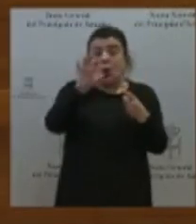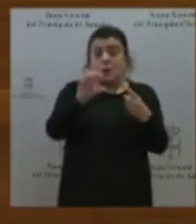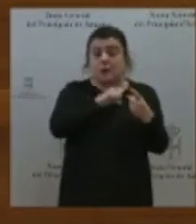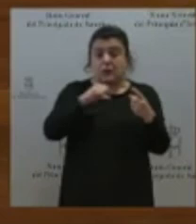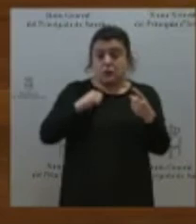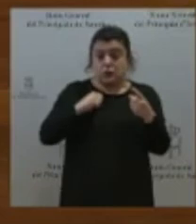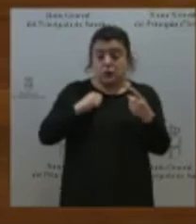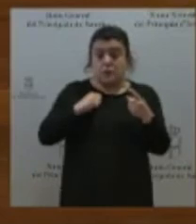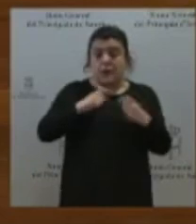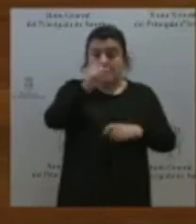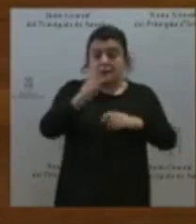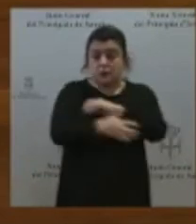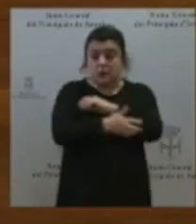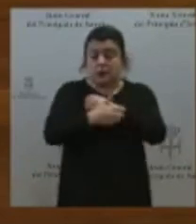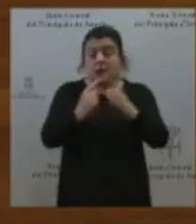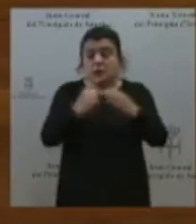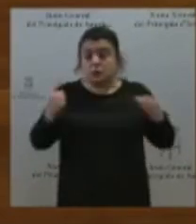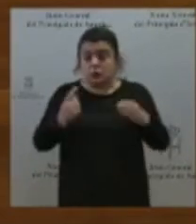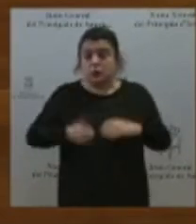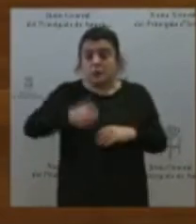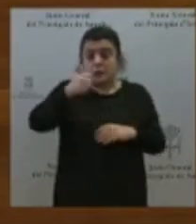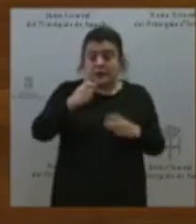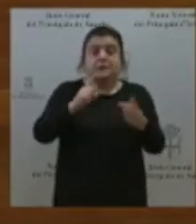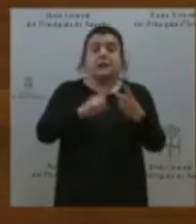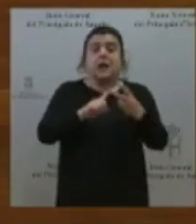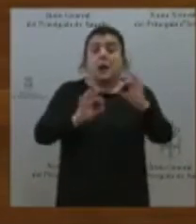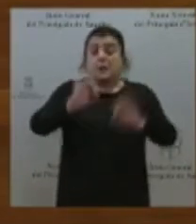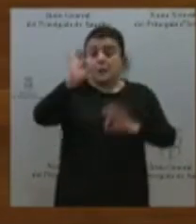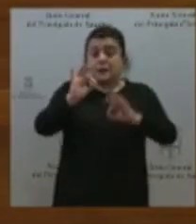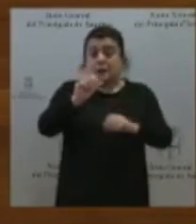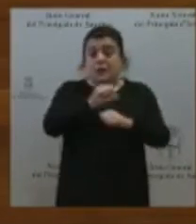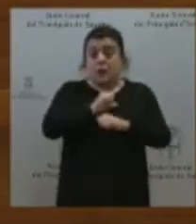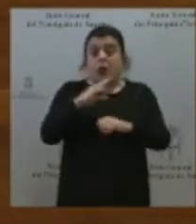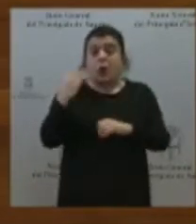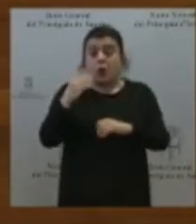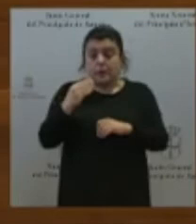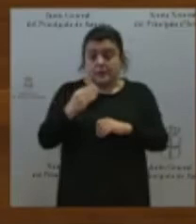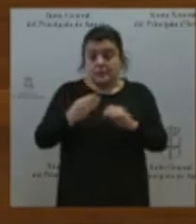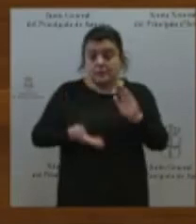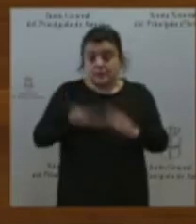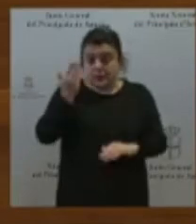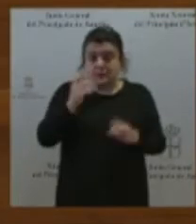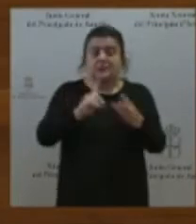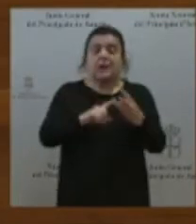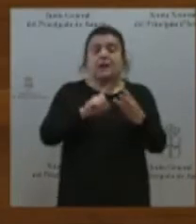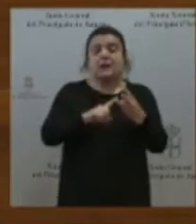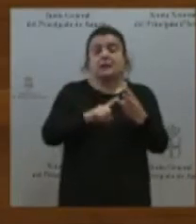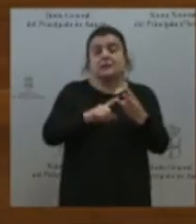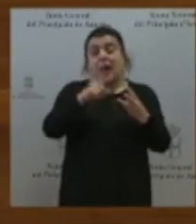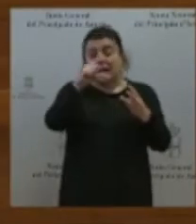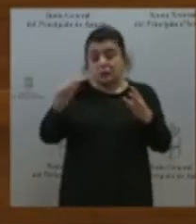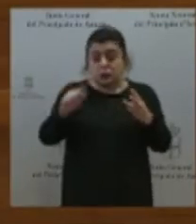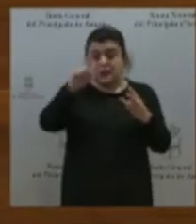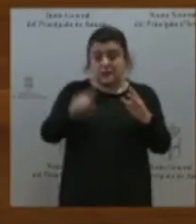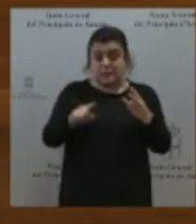comunidad con una tasa de paro juvenil más alta y es la comunidad con un mayor índice de desigualdad entre ricos y pobres, superada solo por